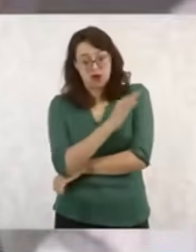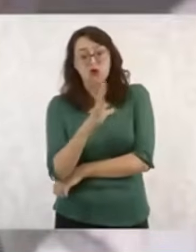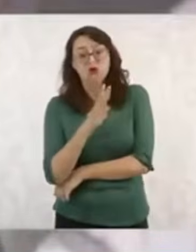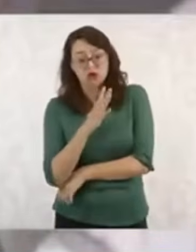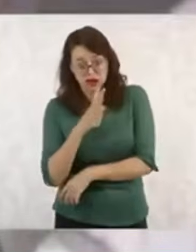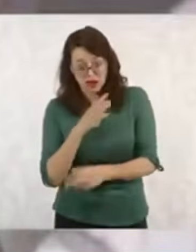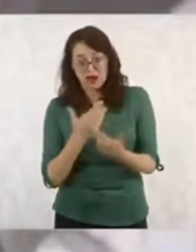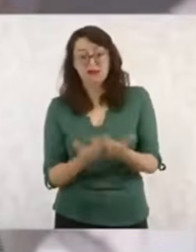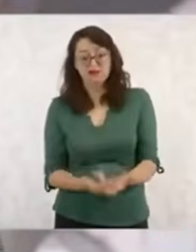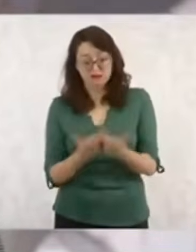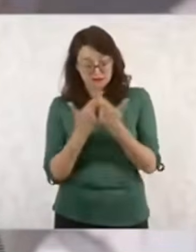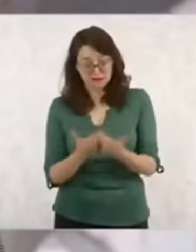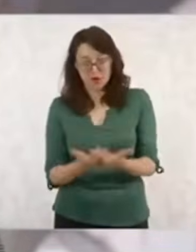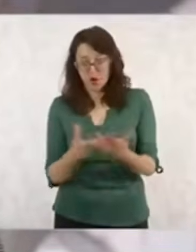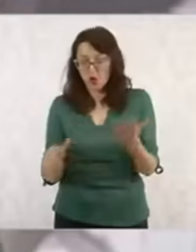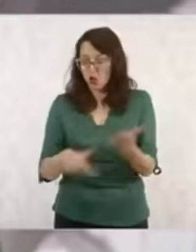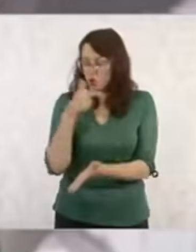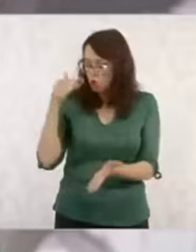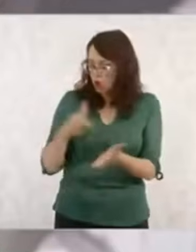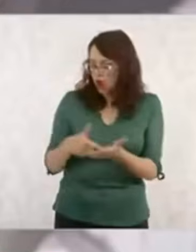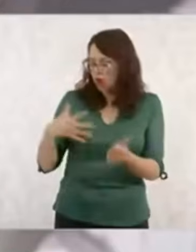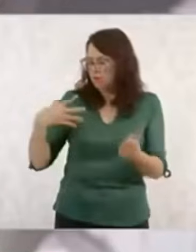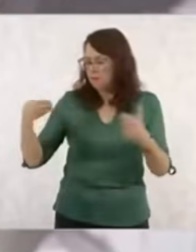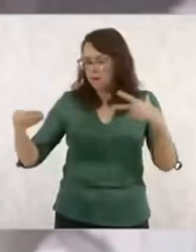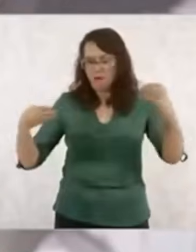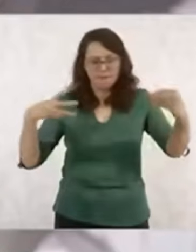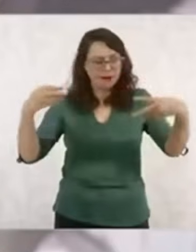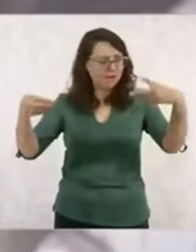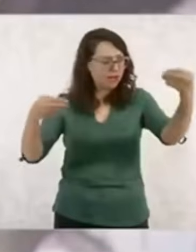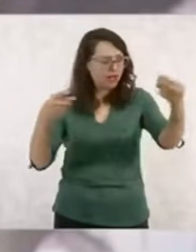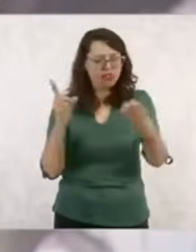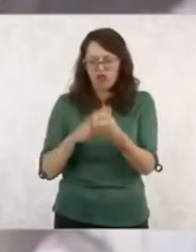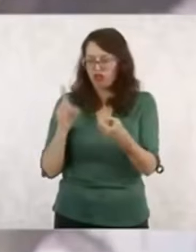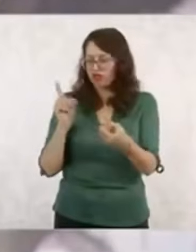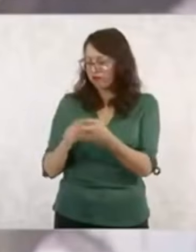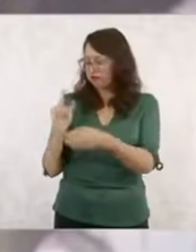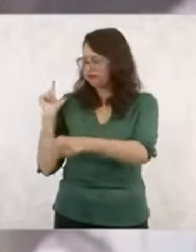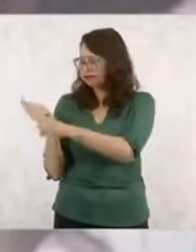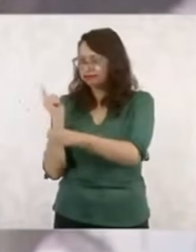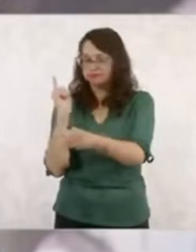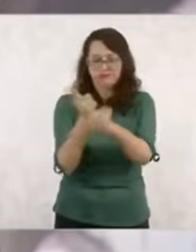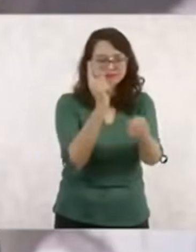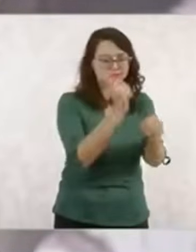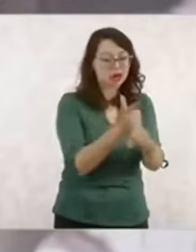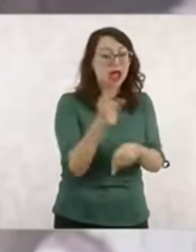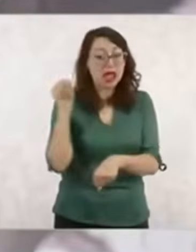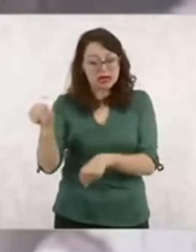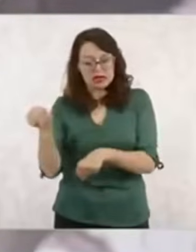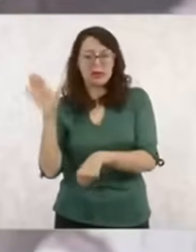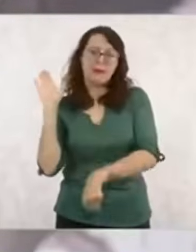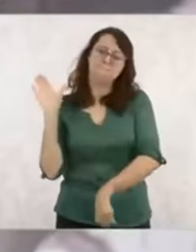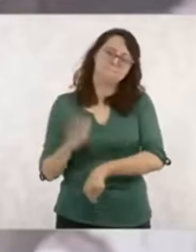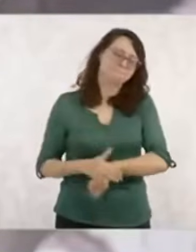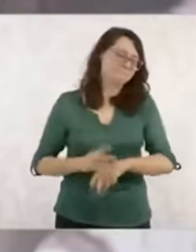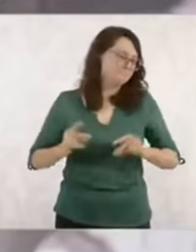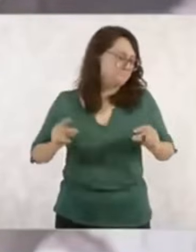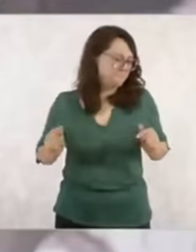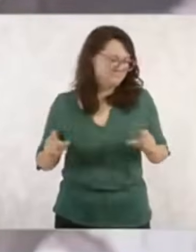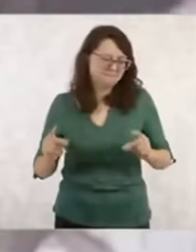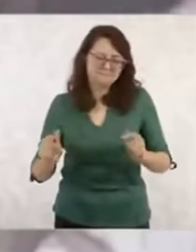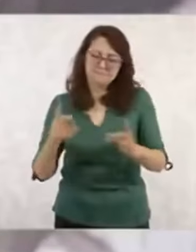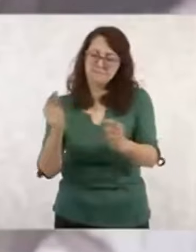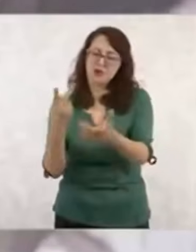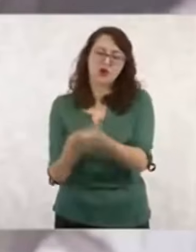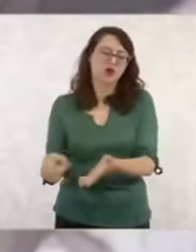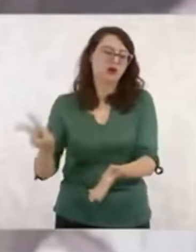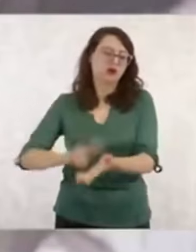bien identificados dónde están ocurriendo los brotes para intensificar la campaña de vacunación